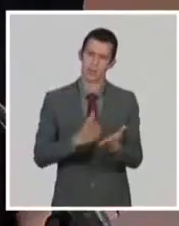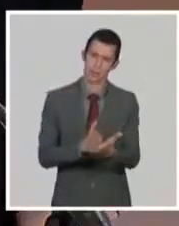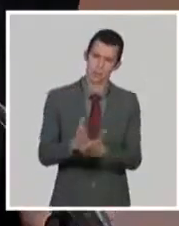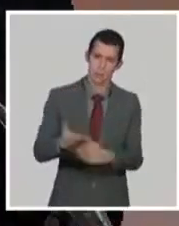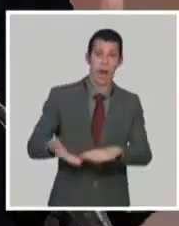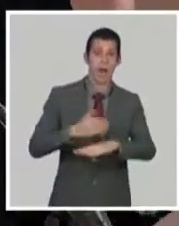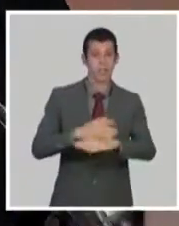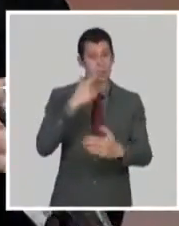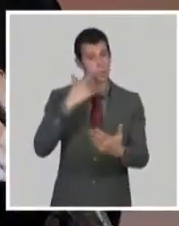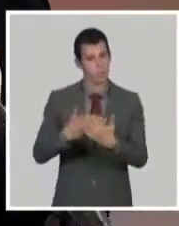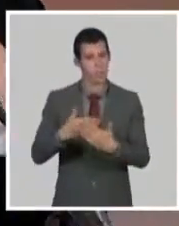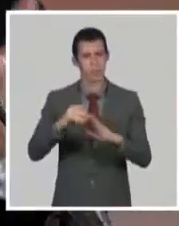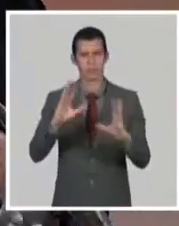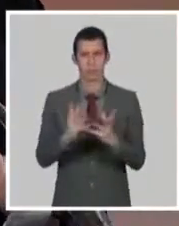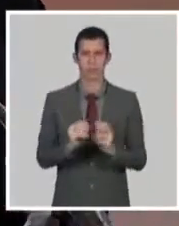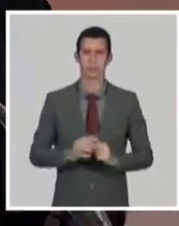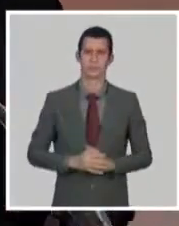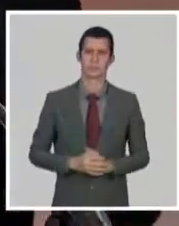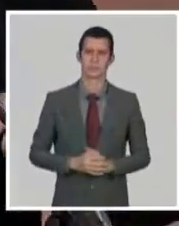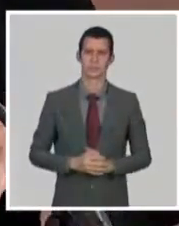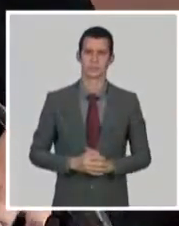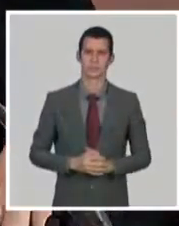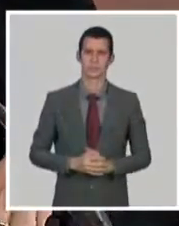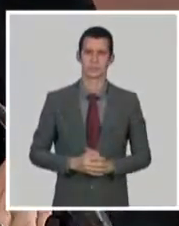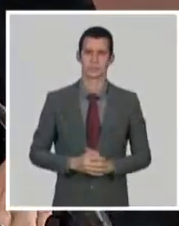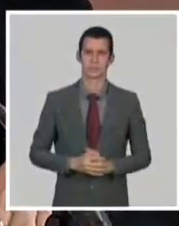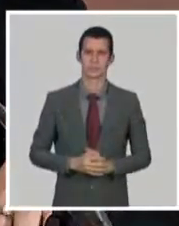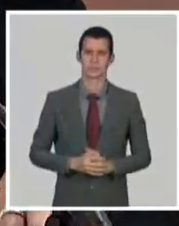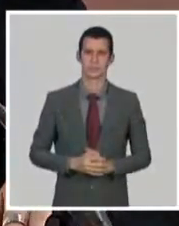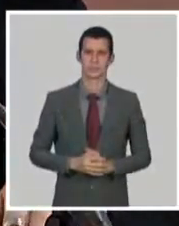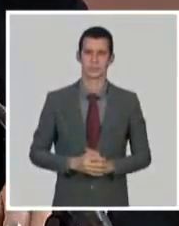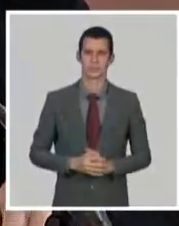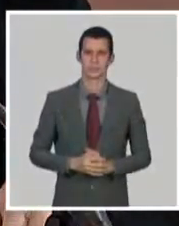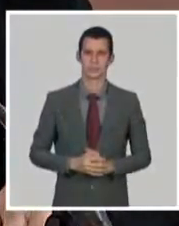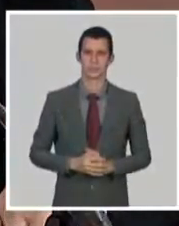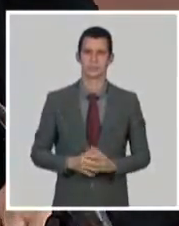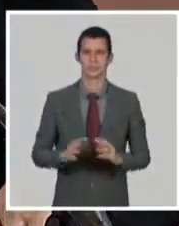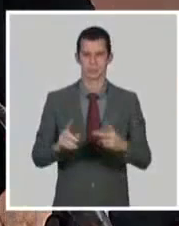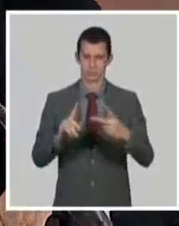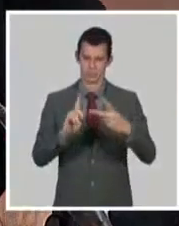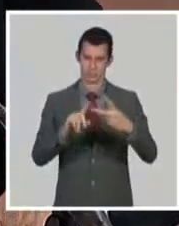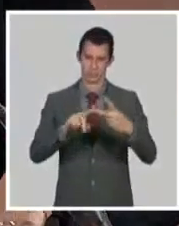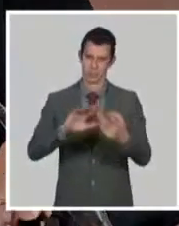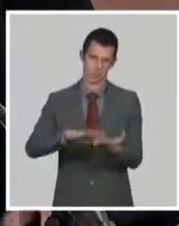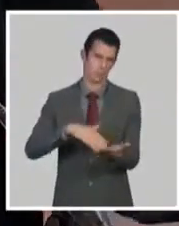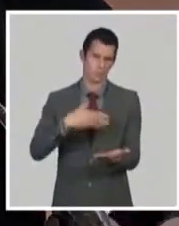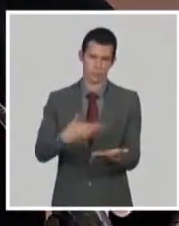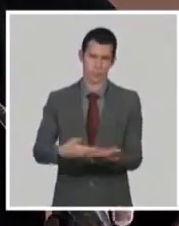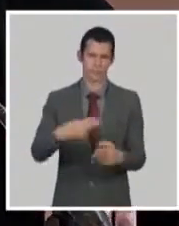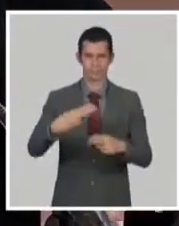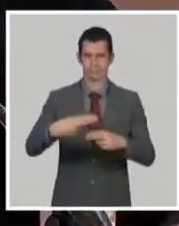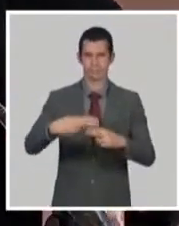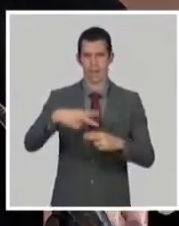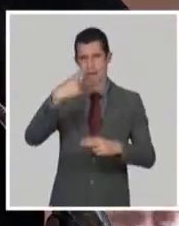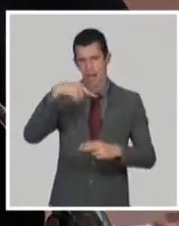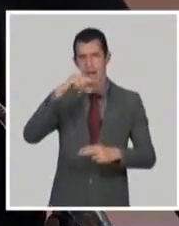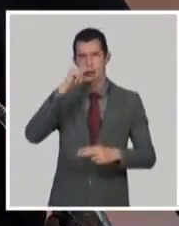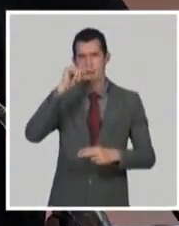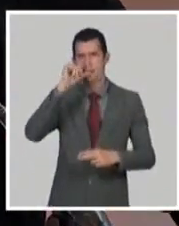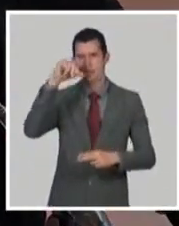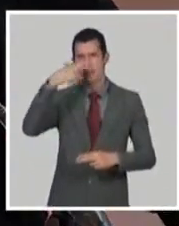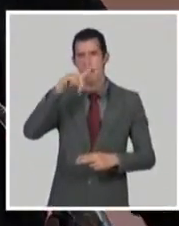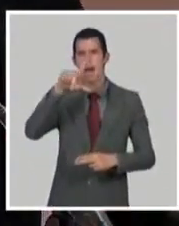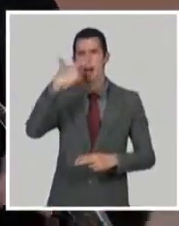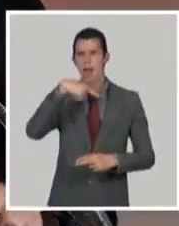a Abdala, que es quien ha sido noticia en los últimos días, gracias al esquema